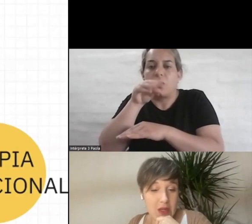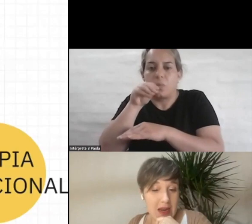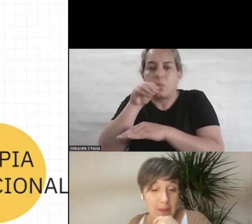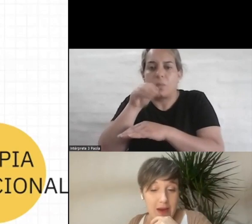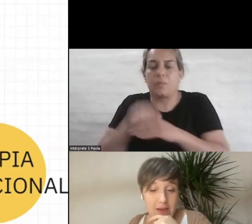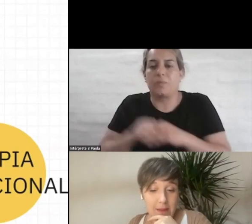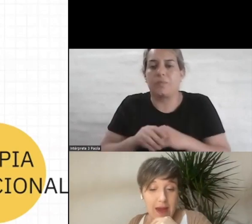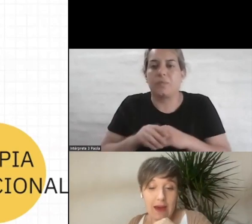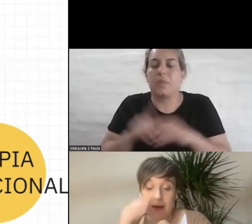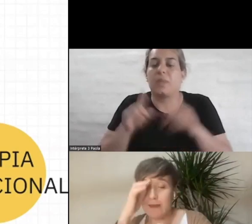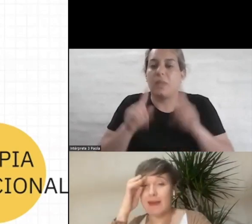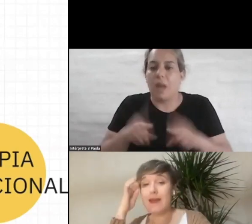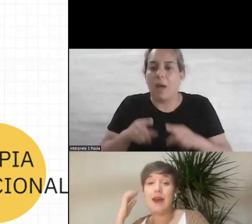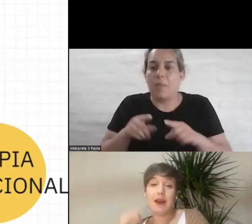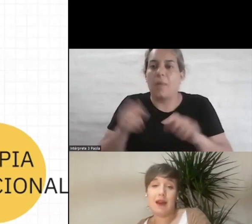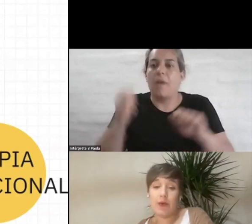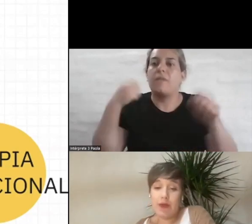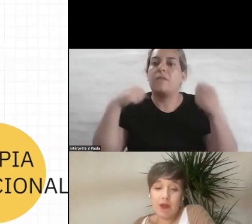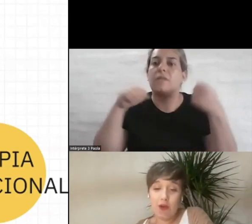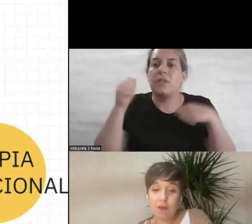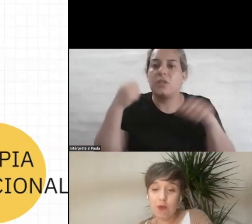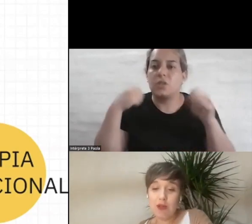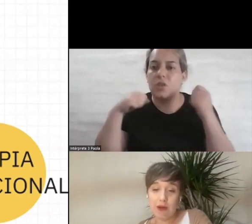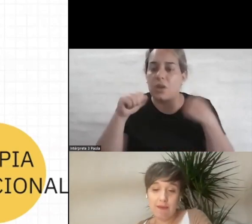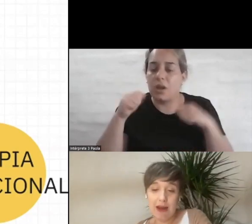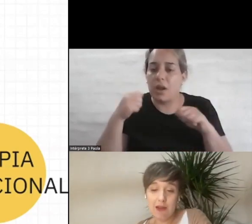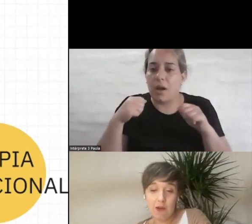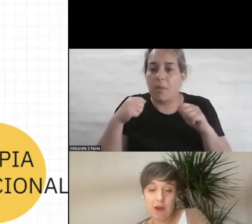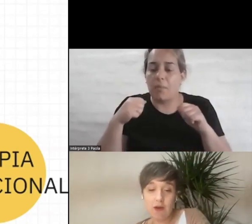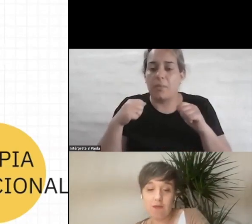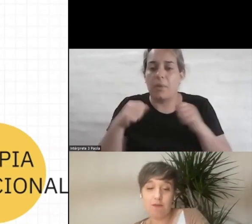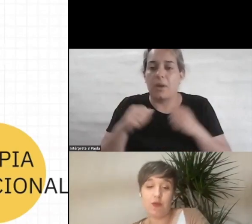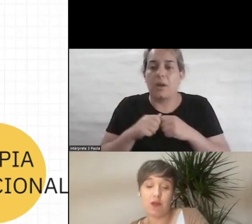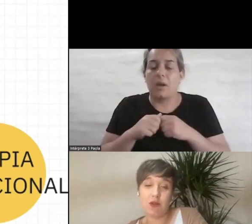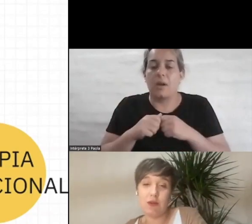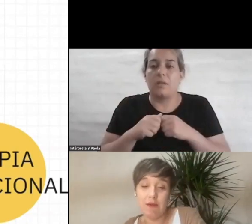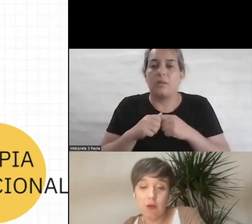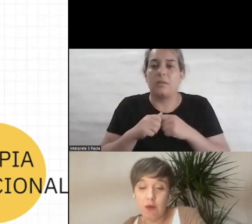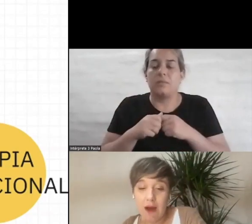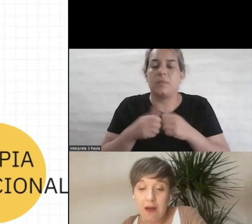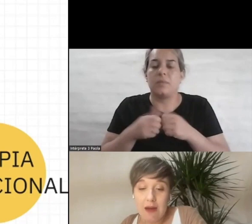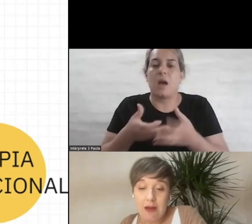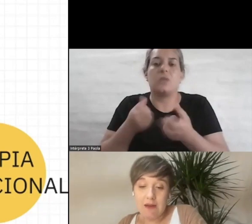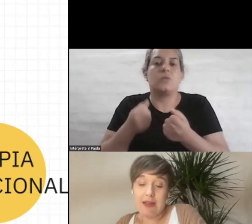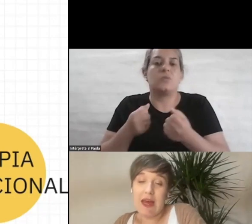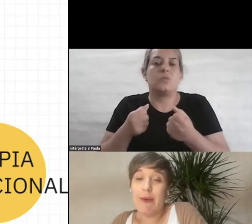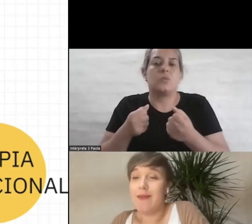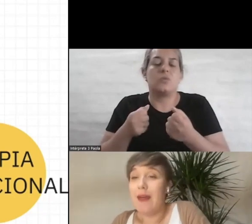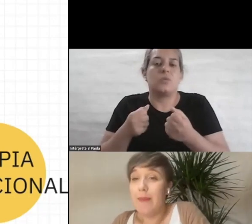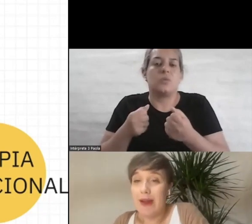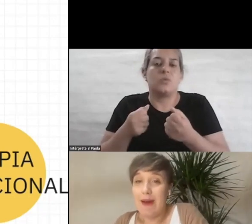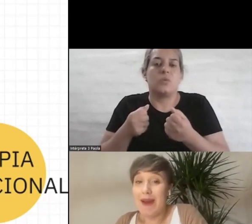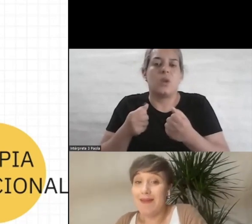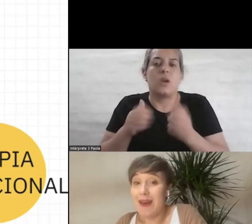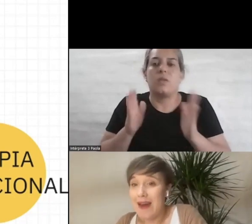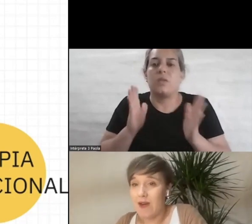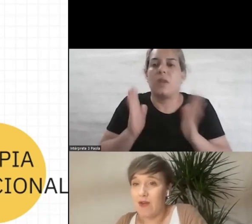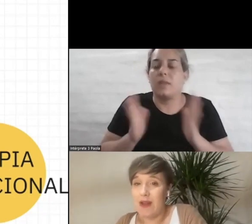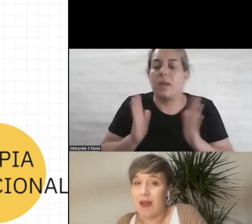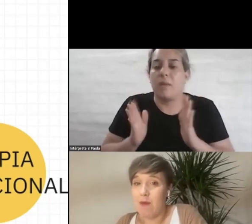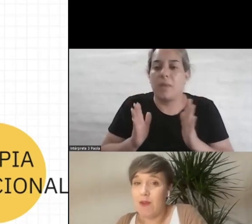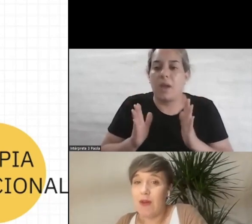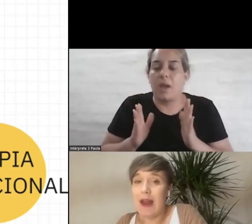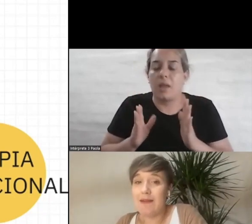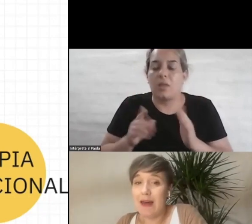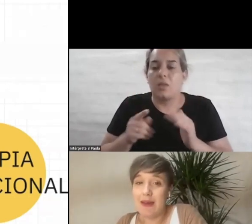La fisioterapia también, además de guiar en el proceso evolutivo a nivel anatómico, pues es una figura que está capacitada para